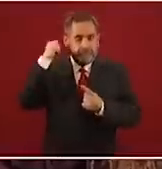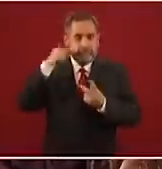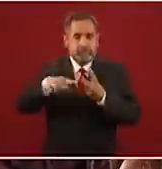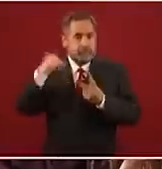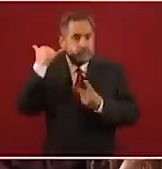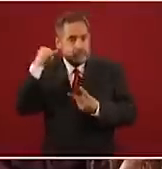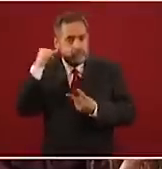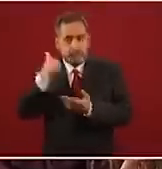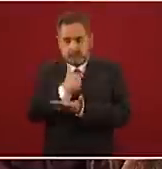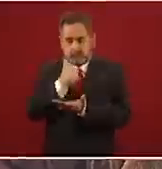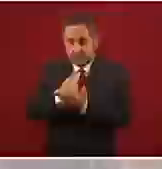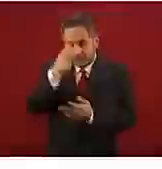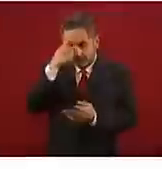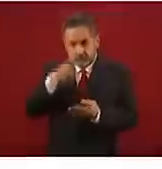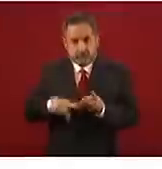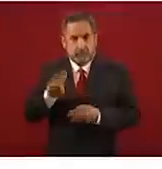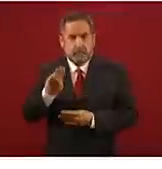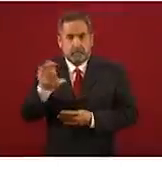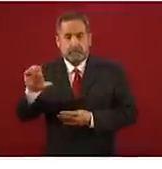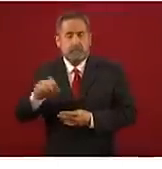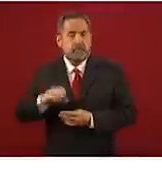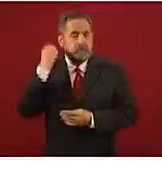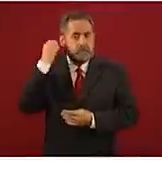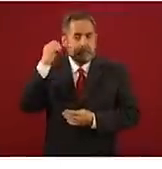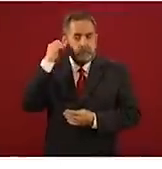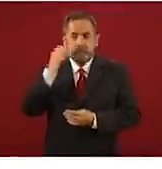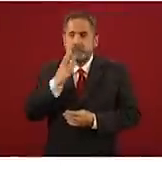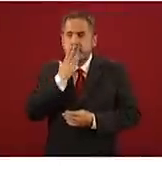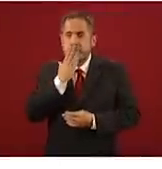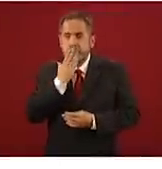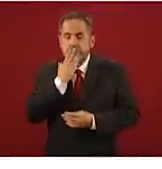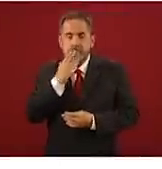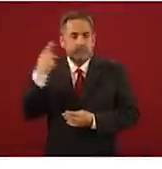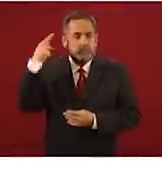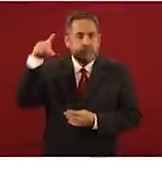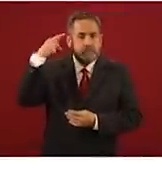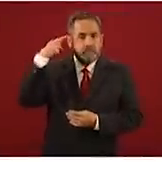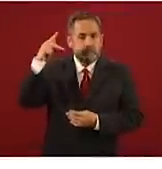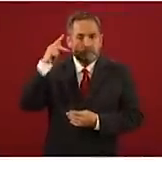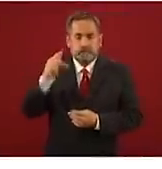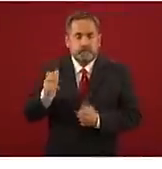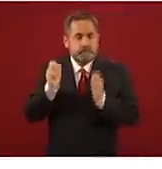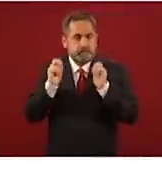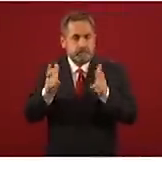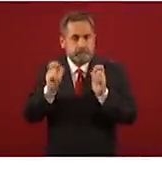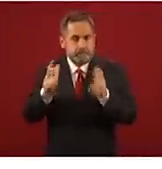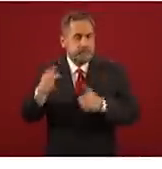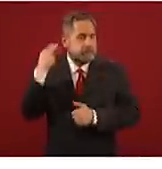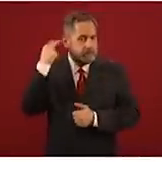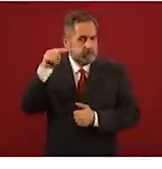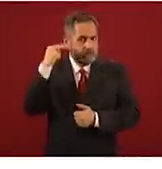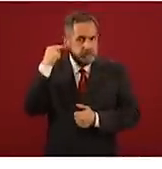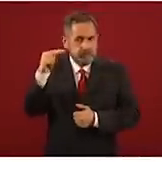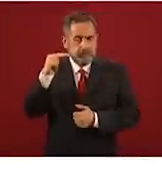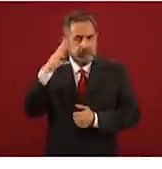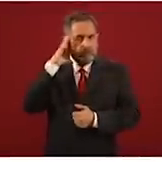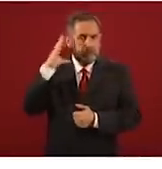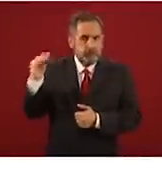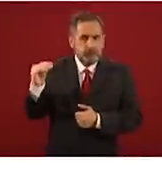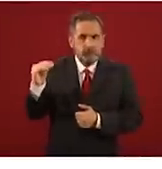México, Baja California, Oaxaca, Sonora, Puebla, Chiapas, Veracruz,